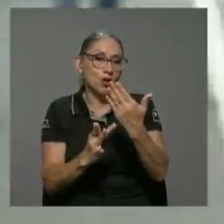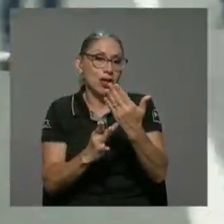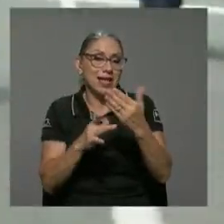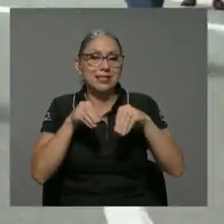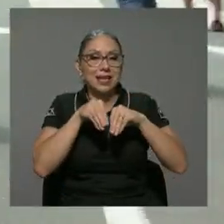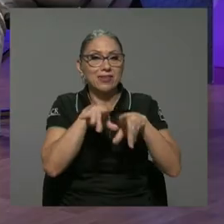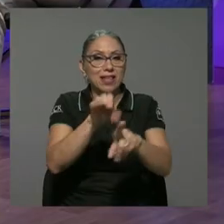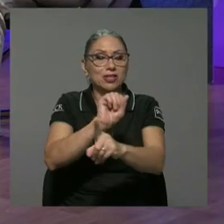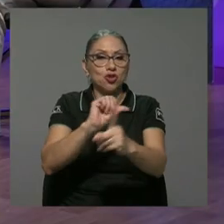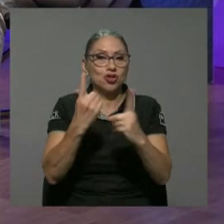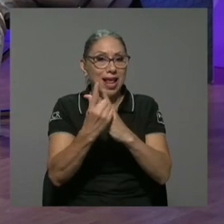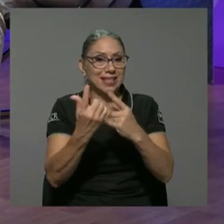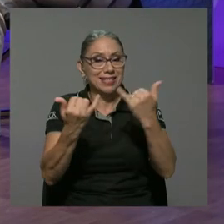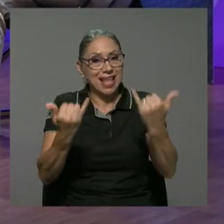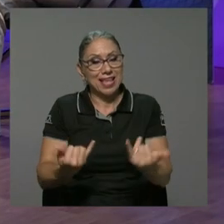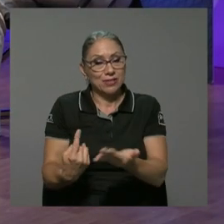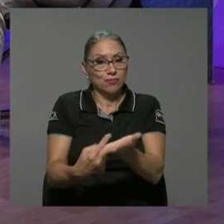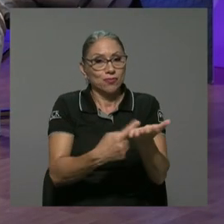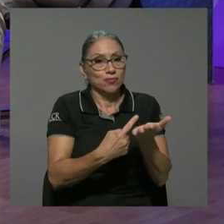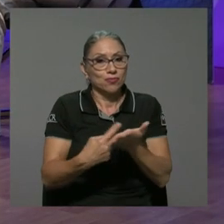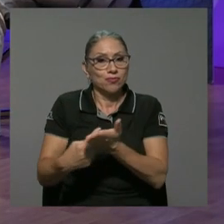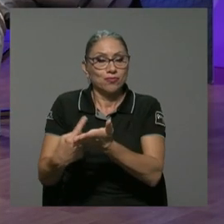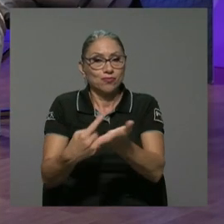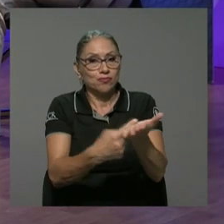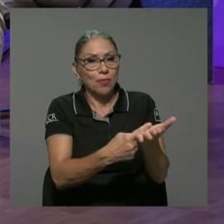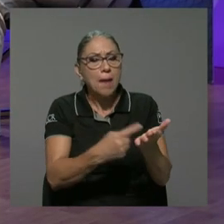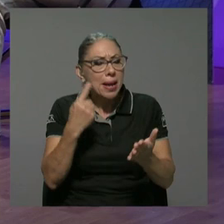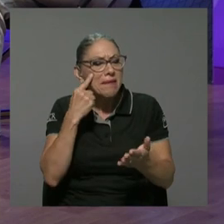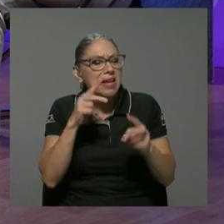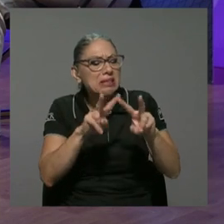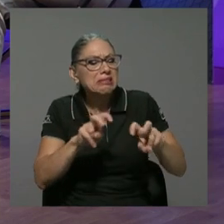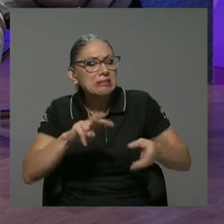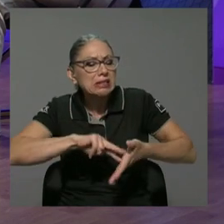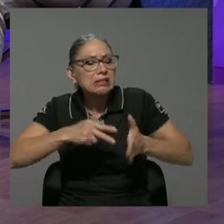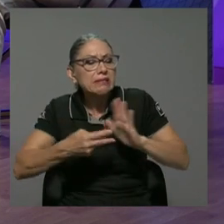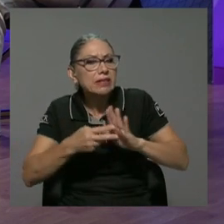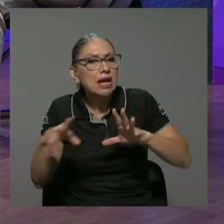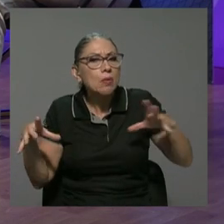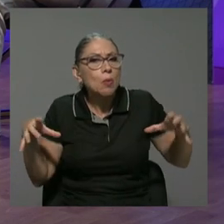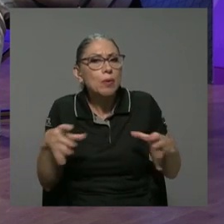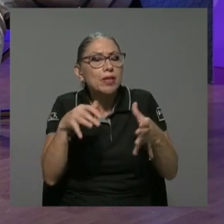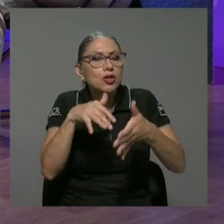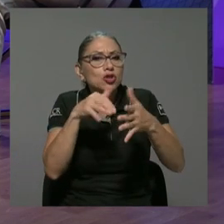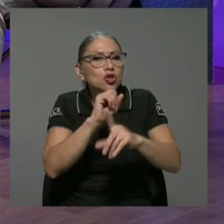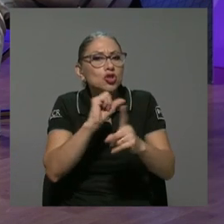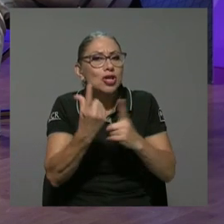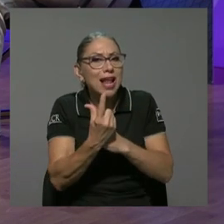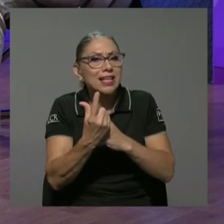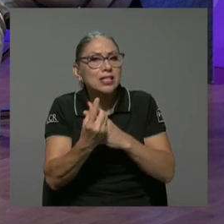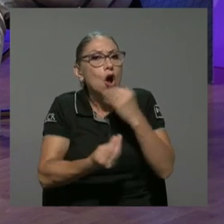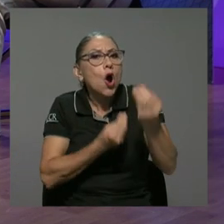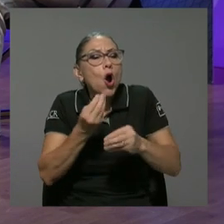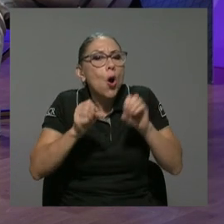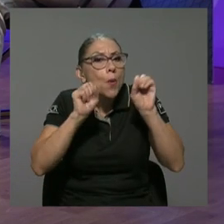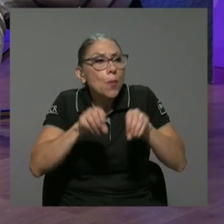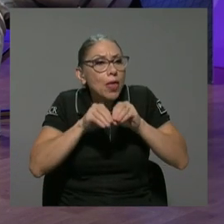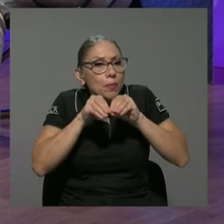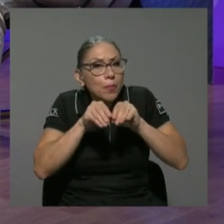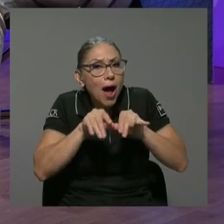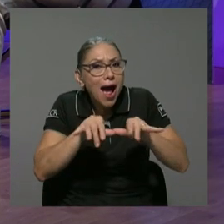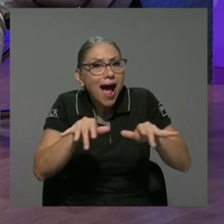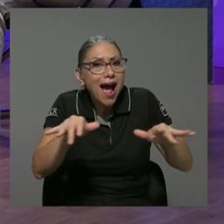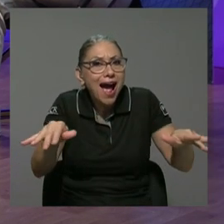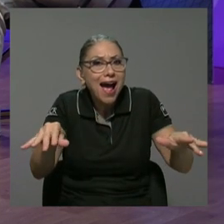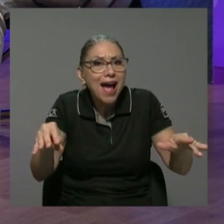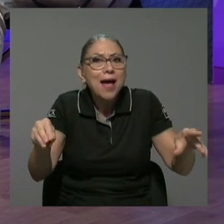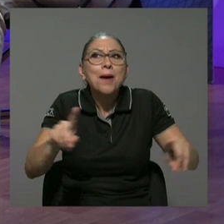discusión actual en la teorización de los movimientos sociales, de cómo bien nos permite tener un mayor margen, pero nos genera alguna forma de desvinculación, ¿no?